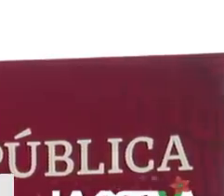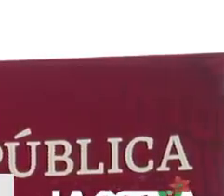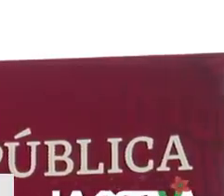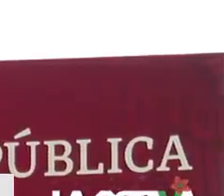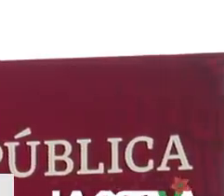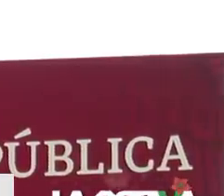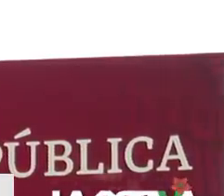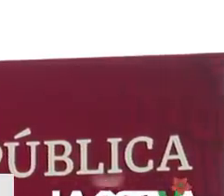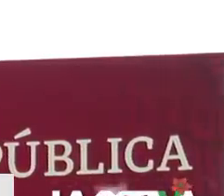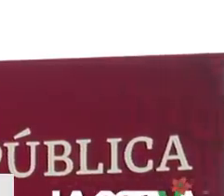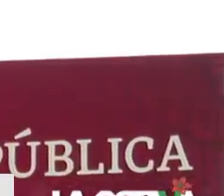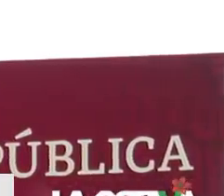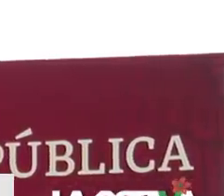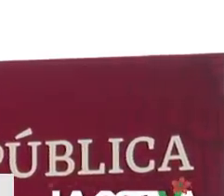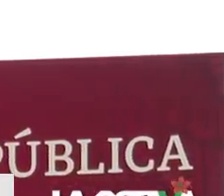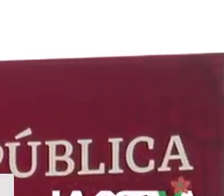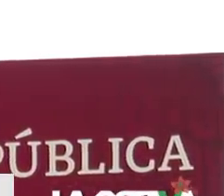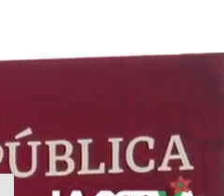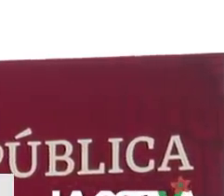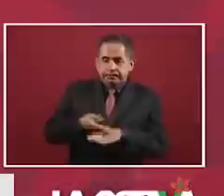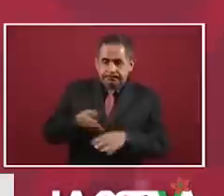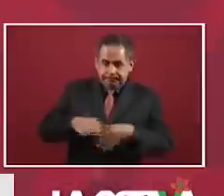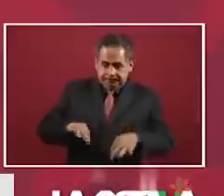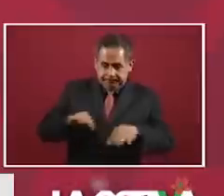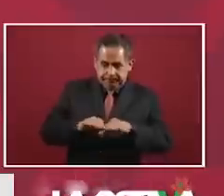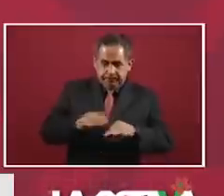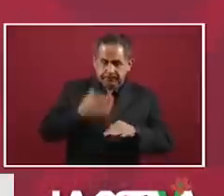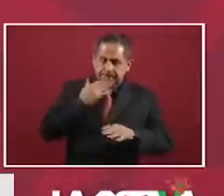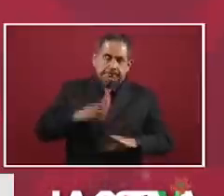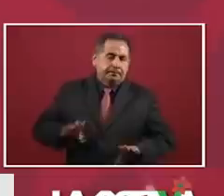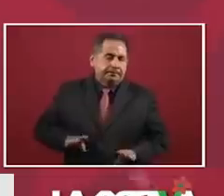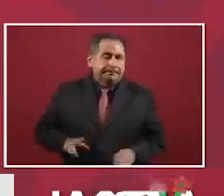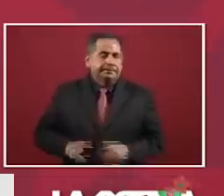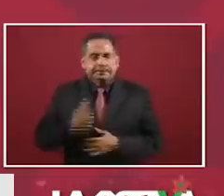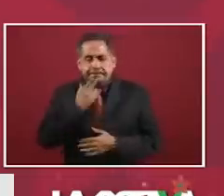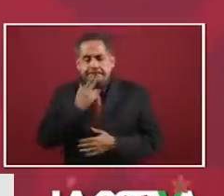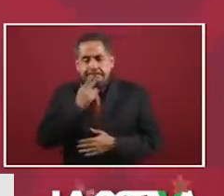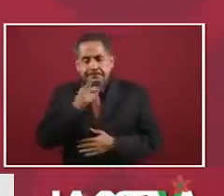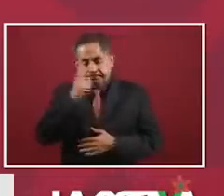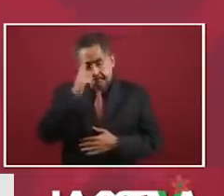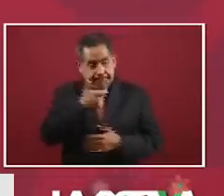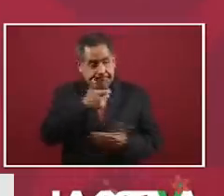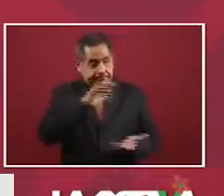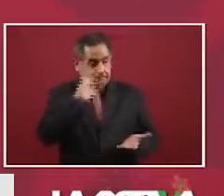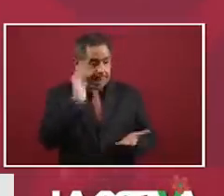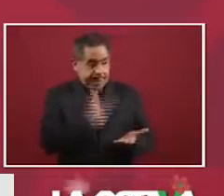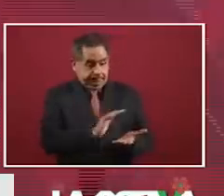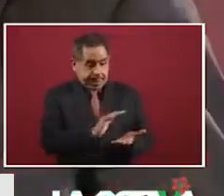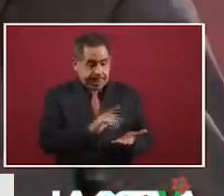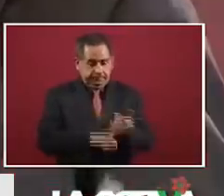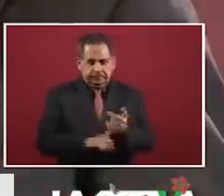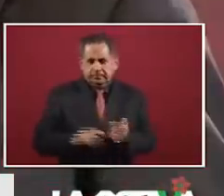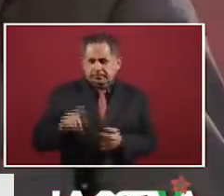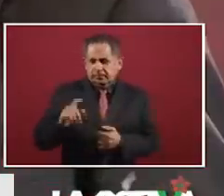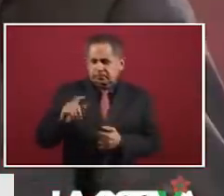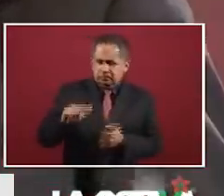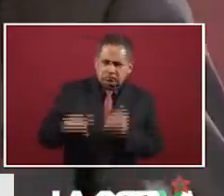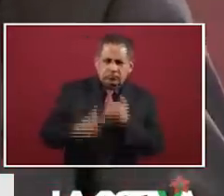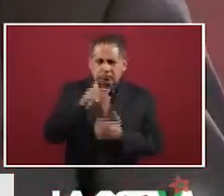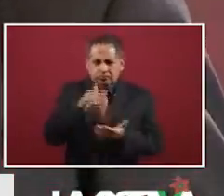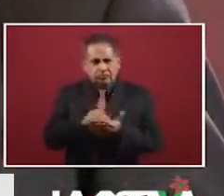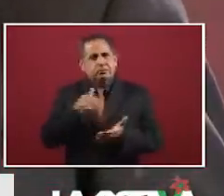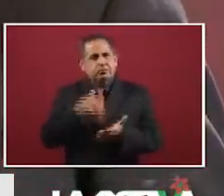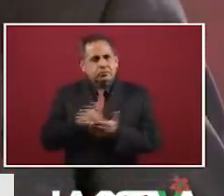prosperidad inmobiliaria de parte de la familia del ahora director de la Comisión Federal de Electricidad.